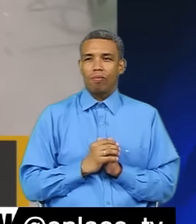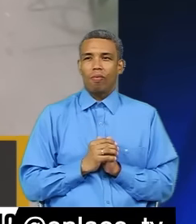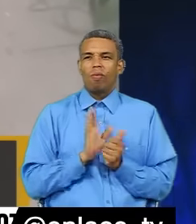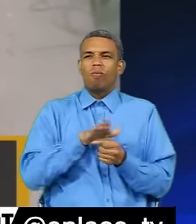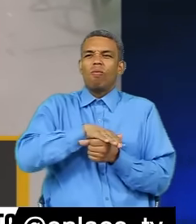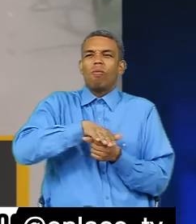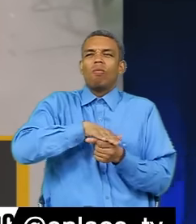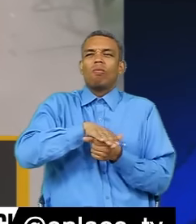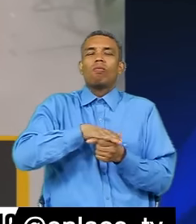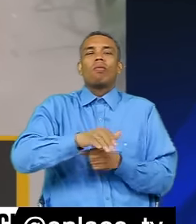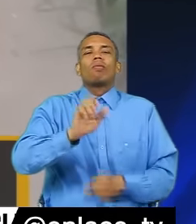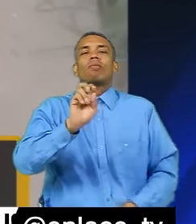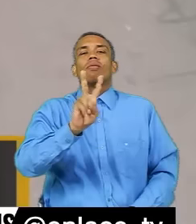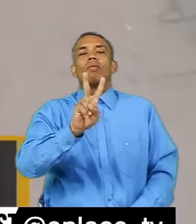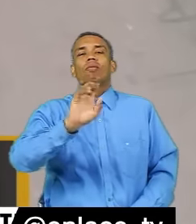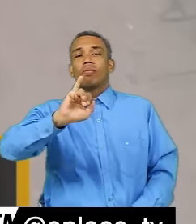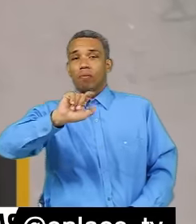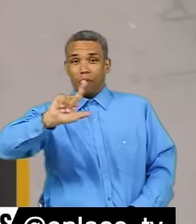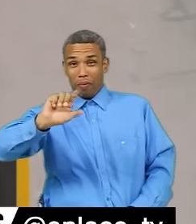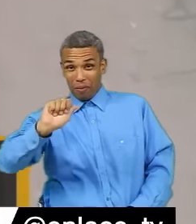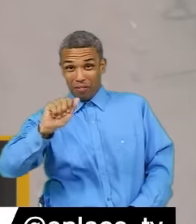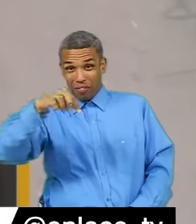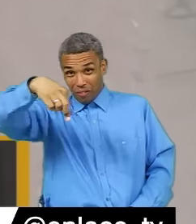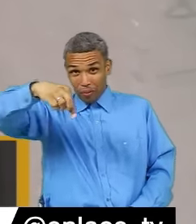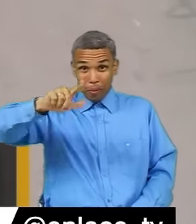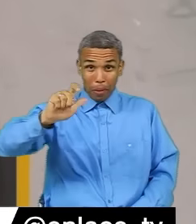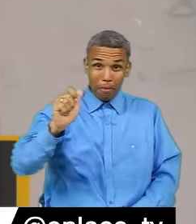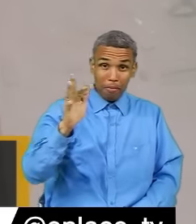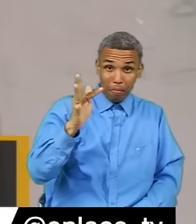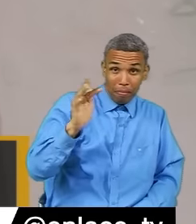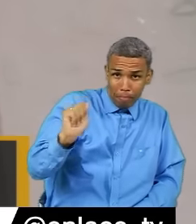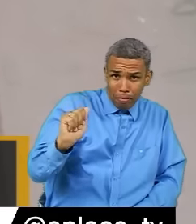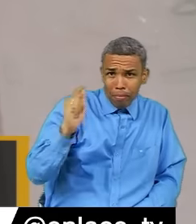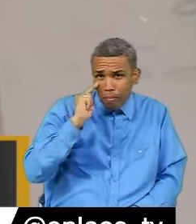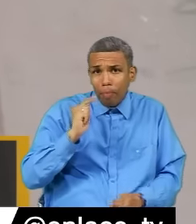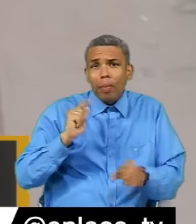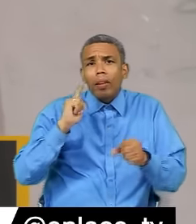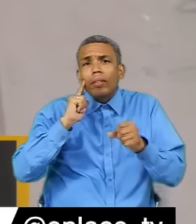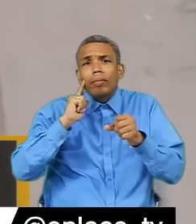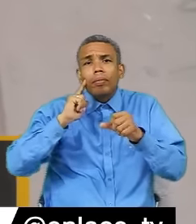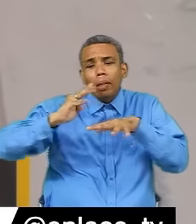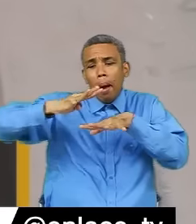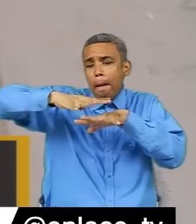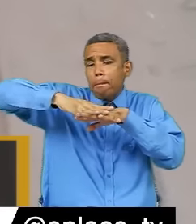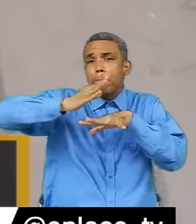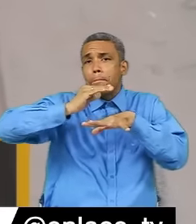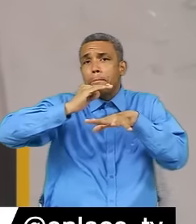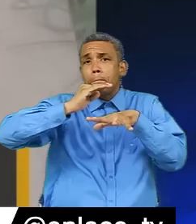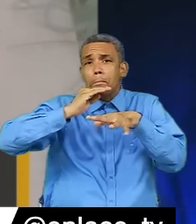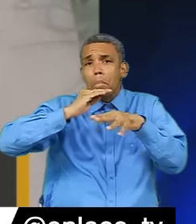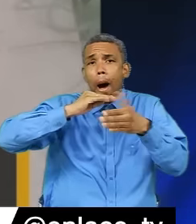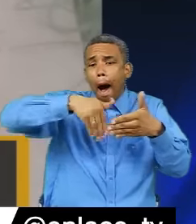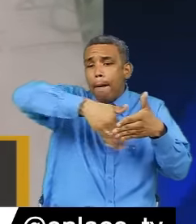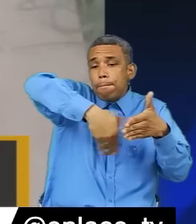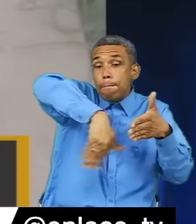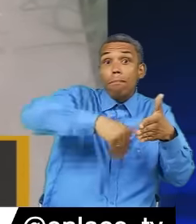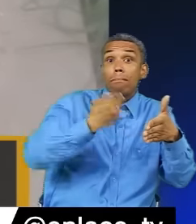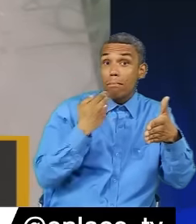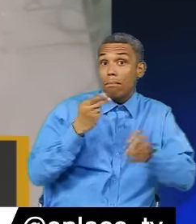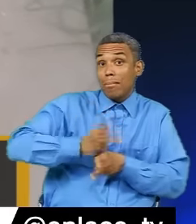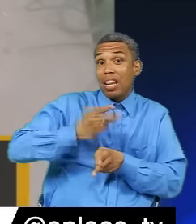Plata. Según habitantes del barrio, a pesar de los llamados a aguas de Barranca Bermeja, la alcantarilla lleva más de un mes sin tapa, generando